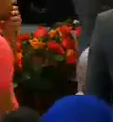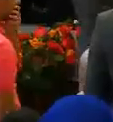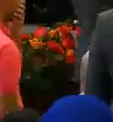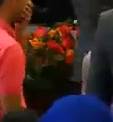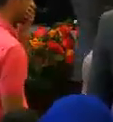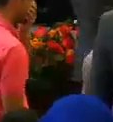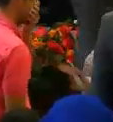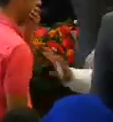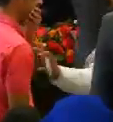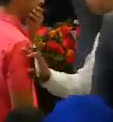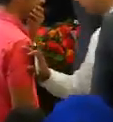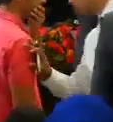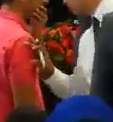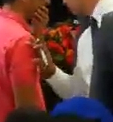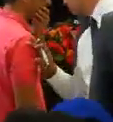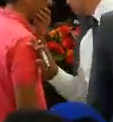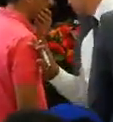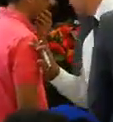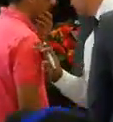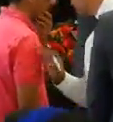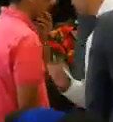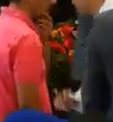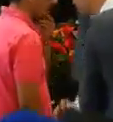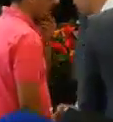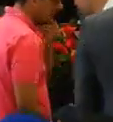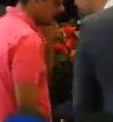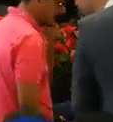favor. Y que Dios lo lleve con